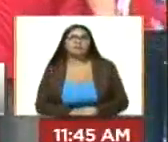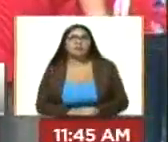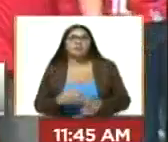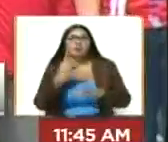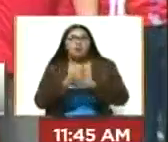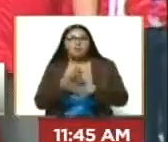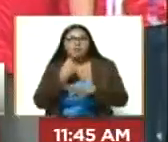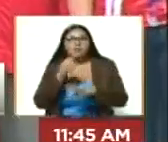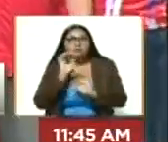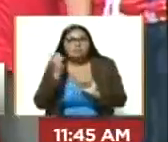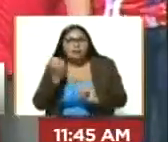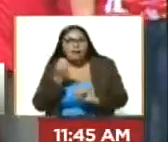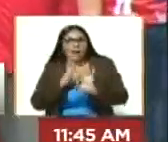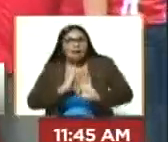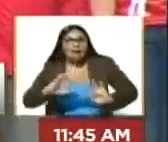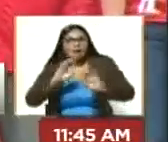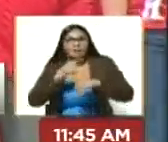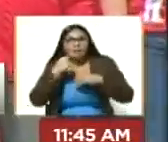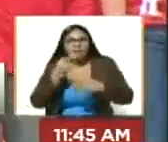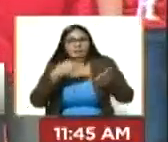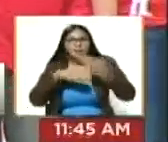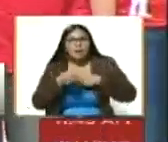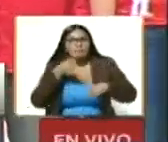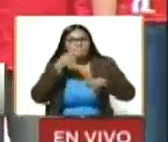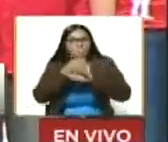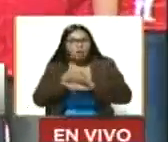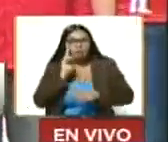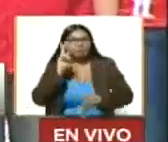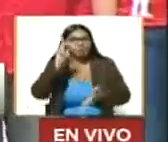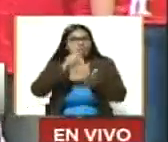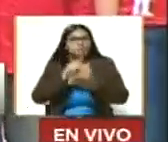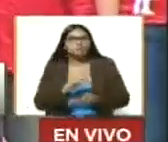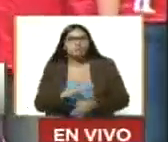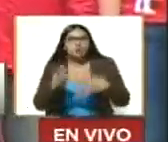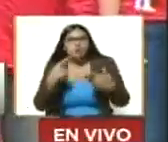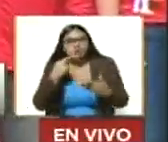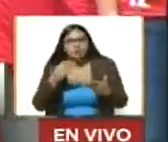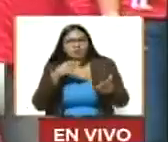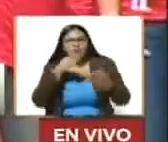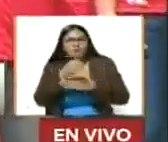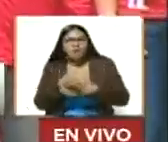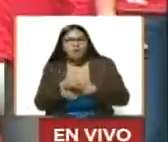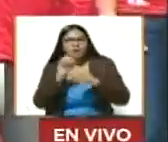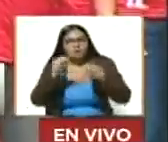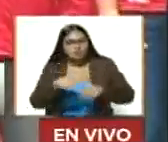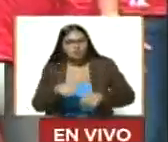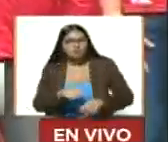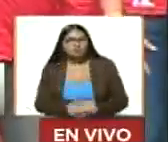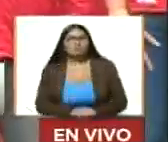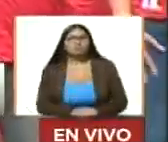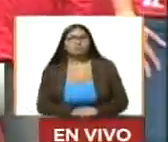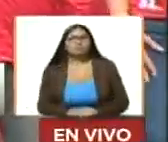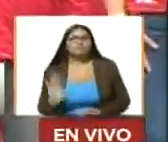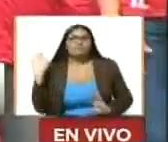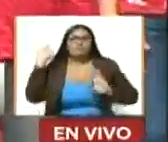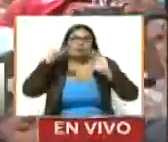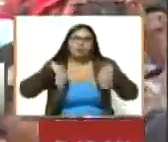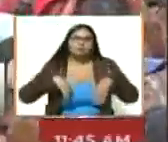señor. Cuando dicen que van, cuando dicen que van, vamos,